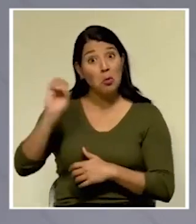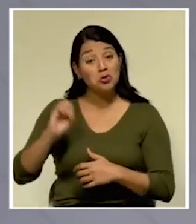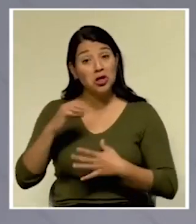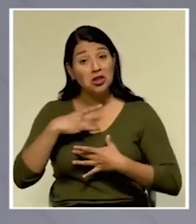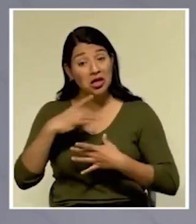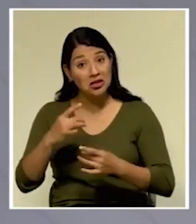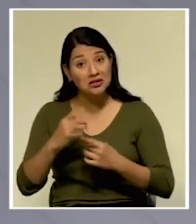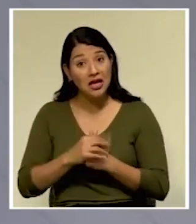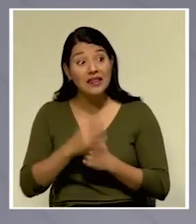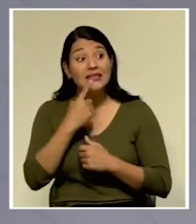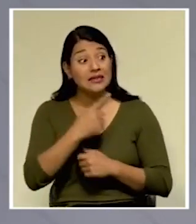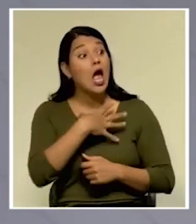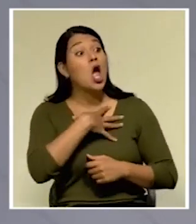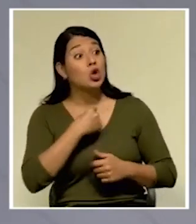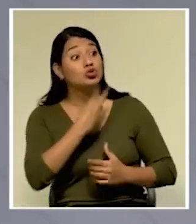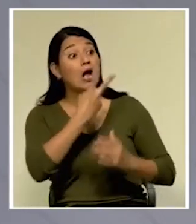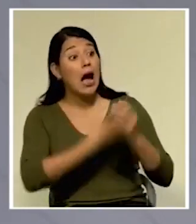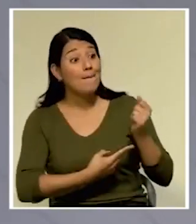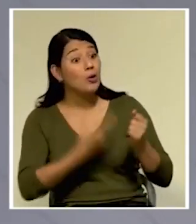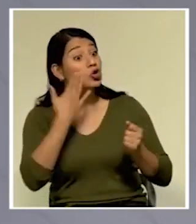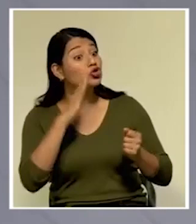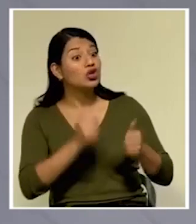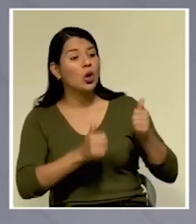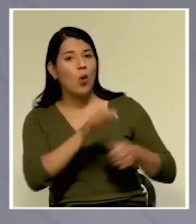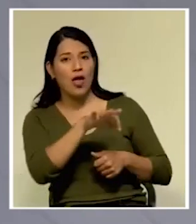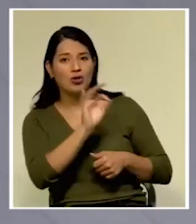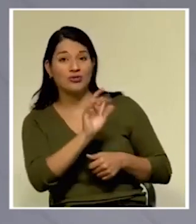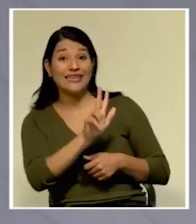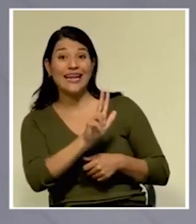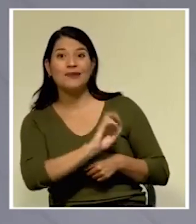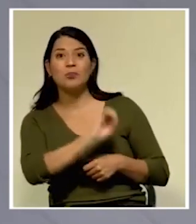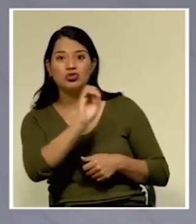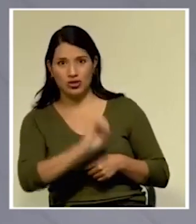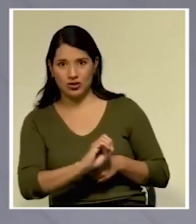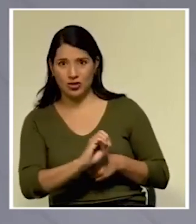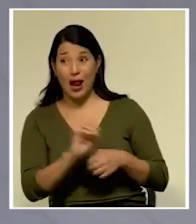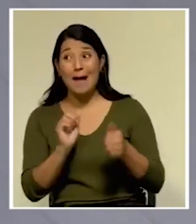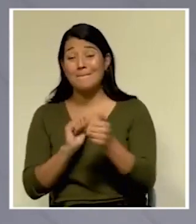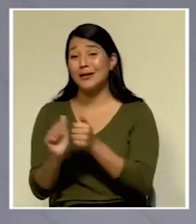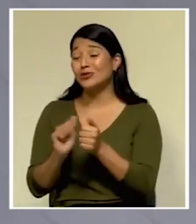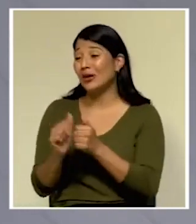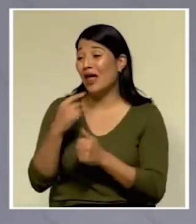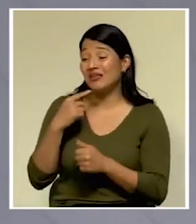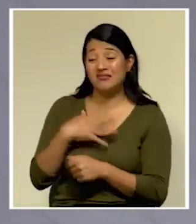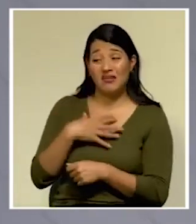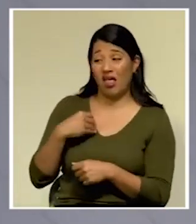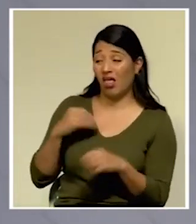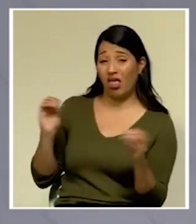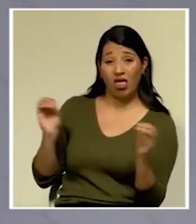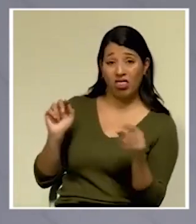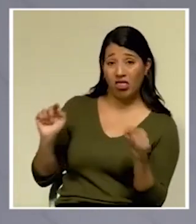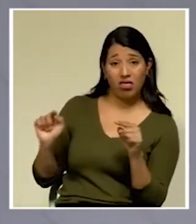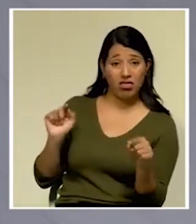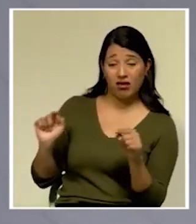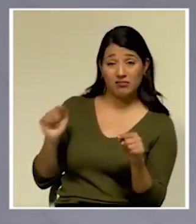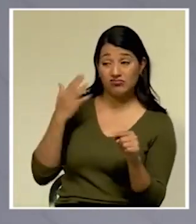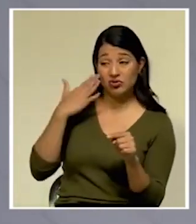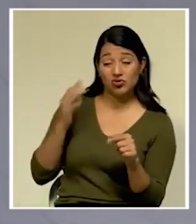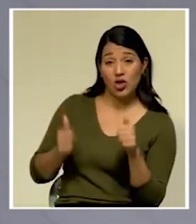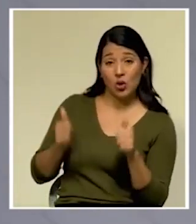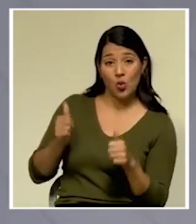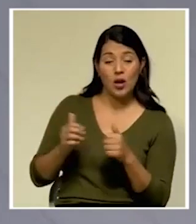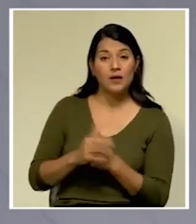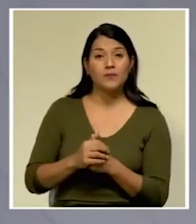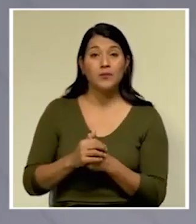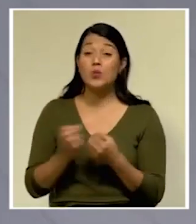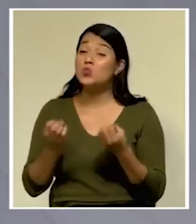porque efectivamente nos hace pensar que la población que dice hoy estar indecisa probablemente nos pasa igual que en la primera ronda, no asista a